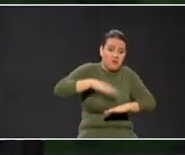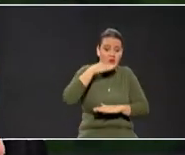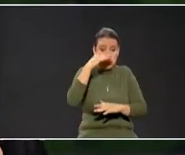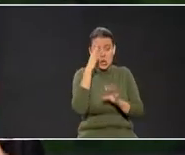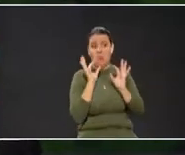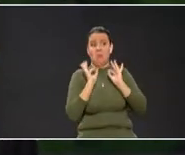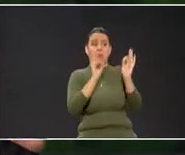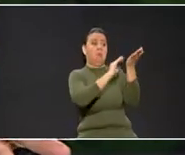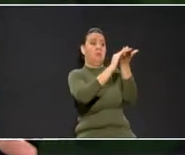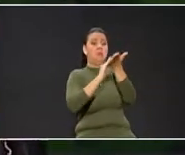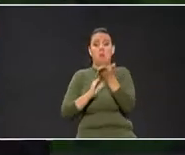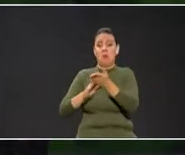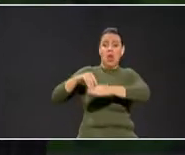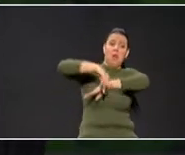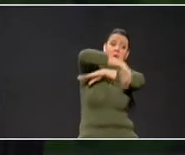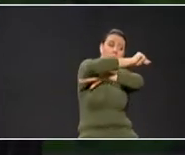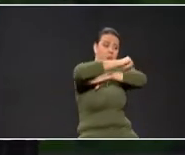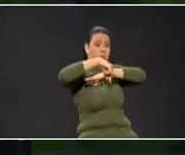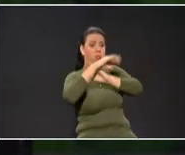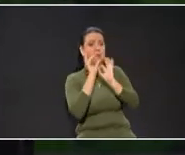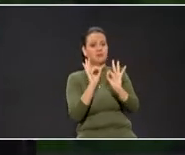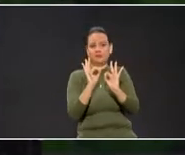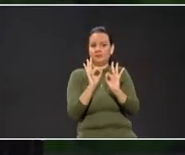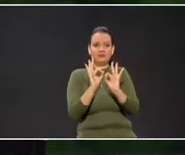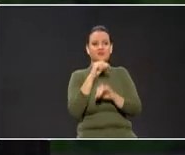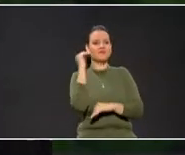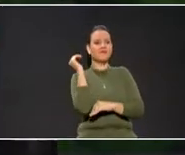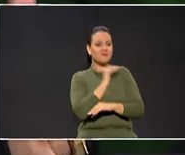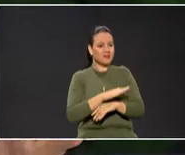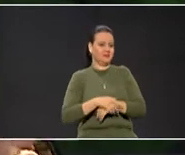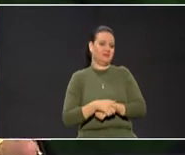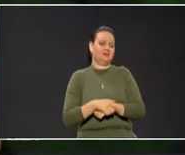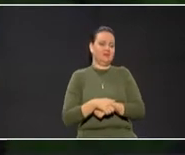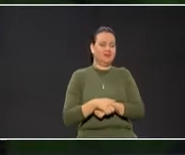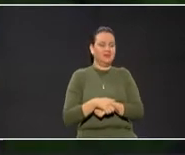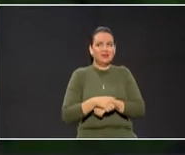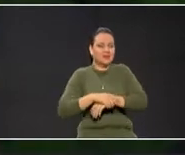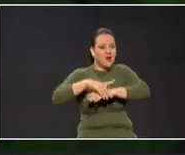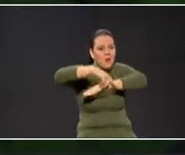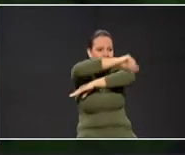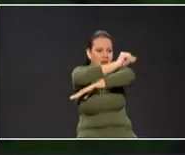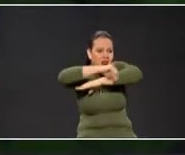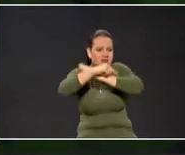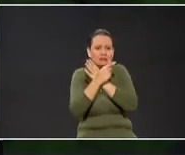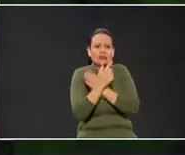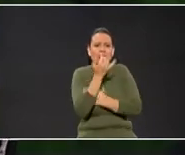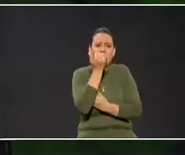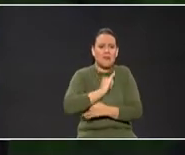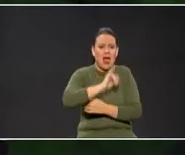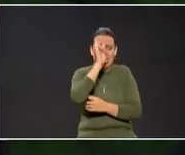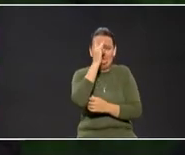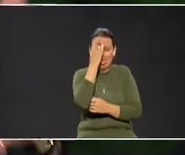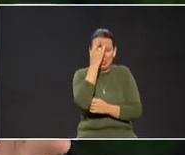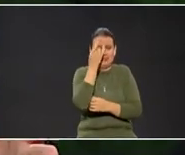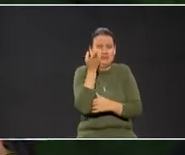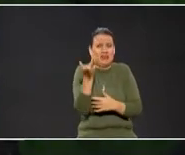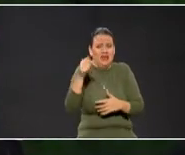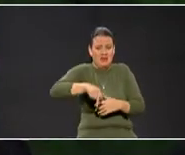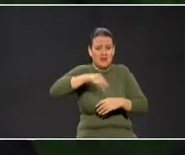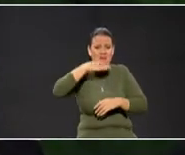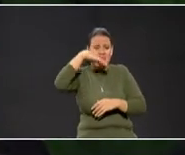falso no es cierto esta es una ciudad que ha sido planeada erradamente un centro que está solitario aquí en el centro